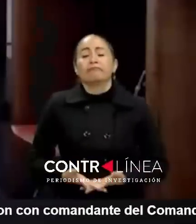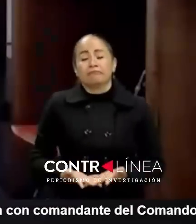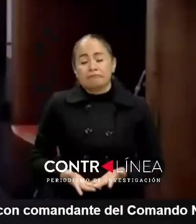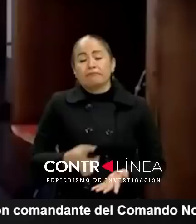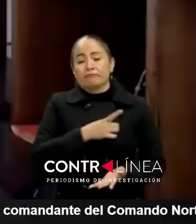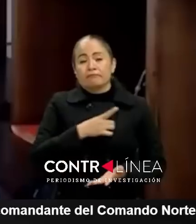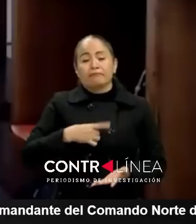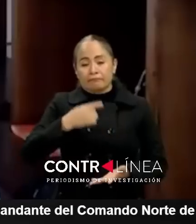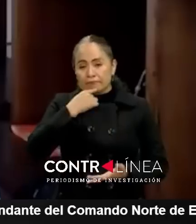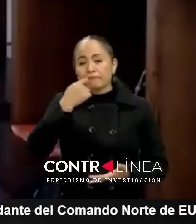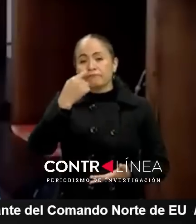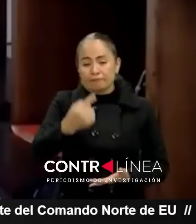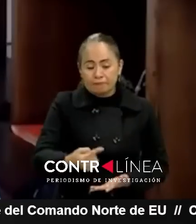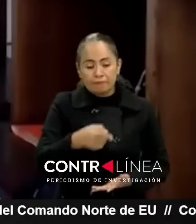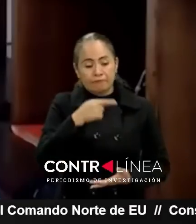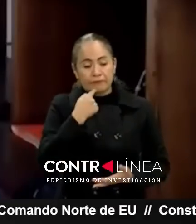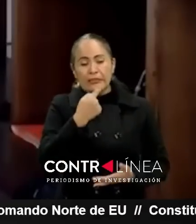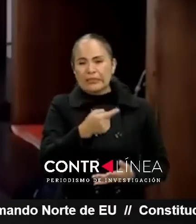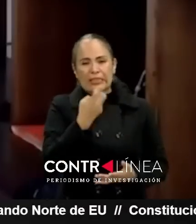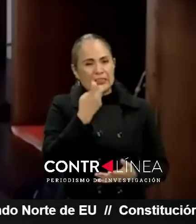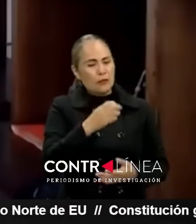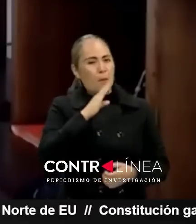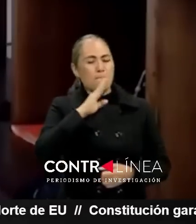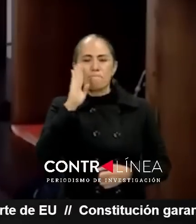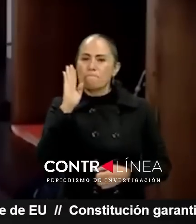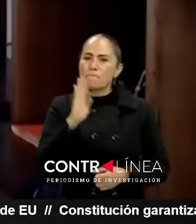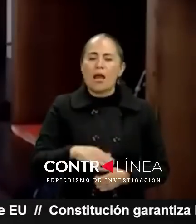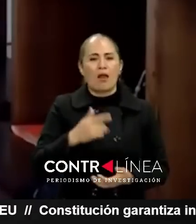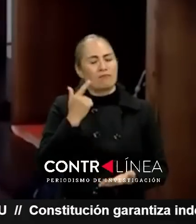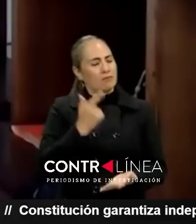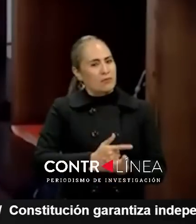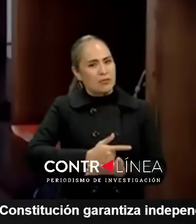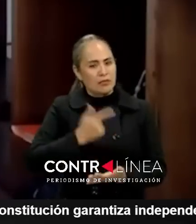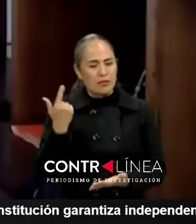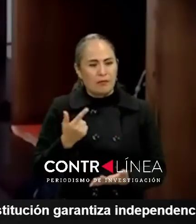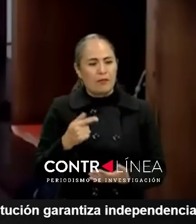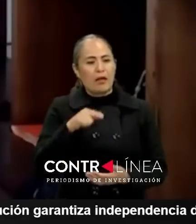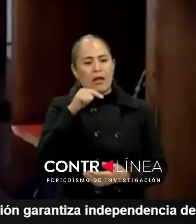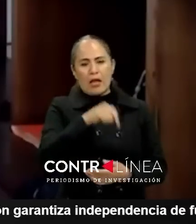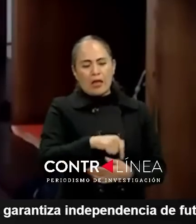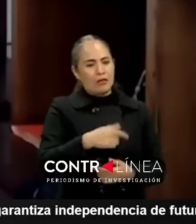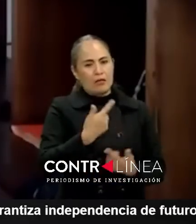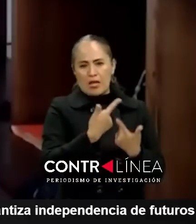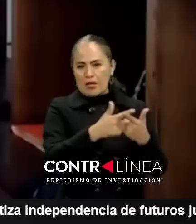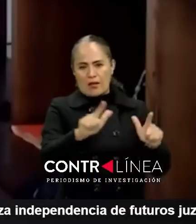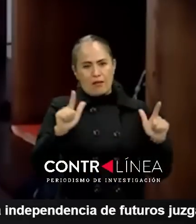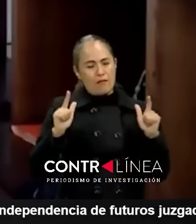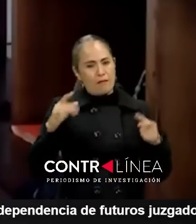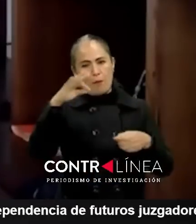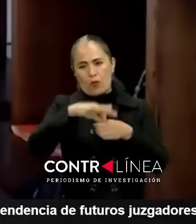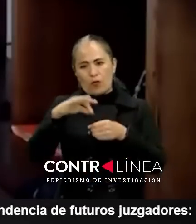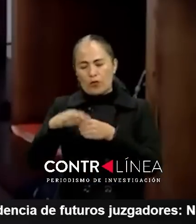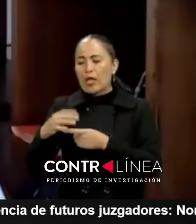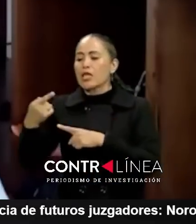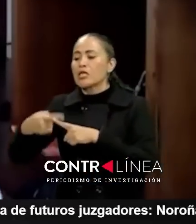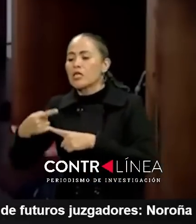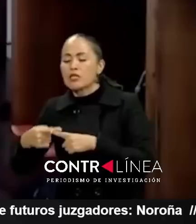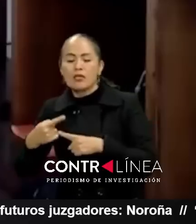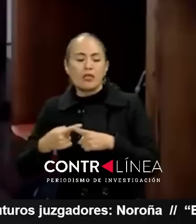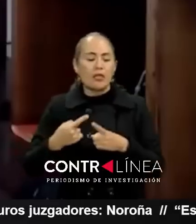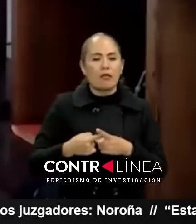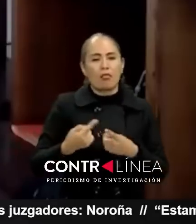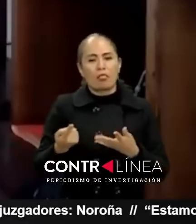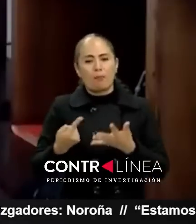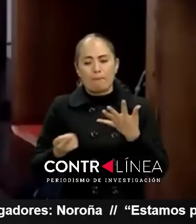con absoluta claridad y firmeza la gravedad de cualquier atentado contra la libertad de sufragio, provenga de donde provenga.